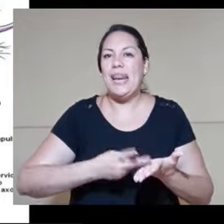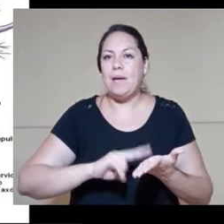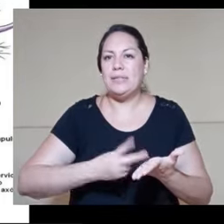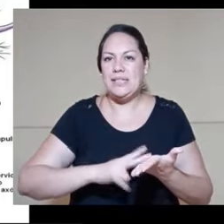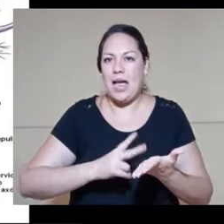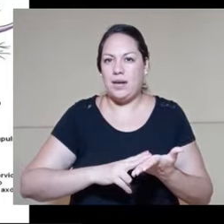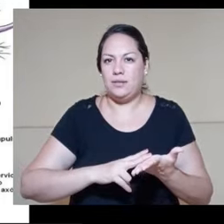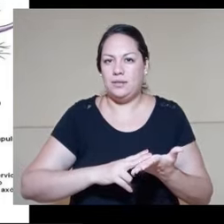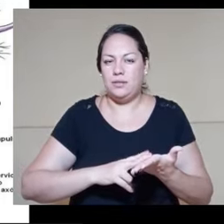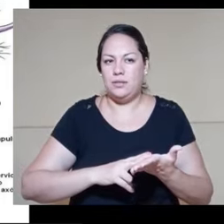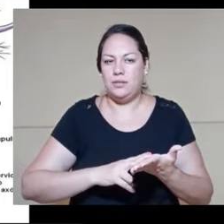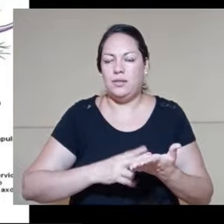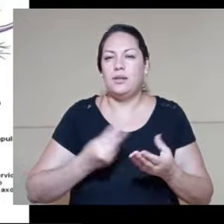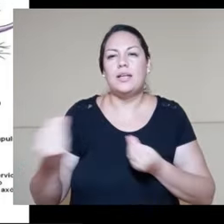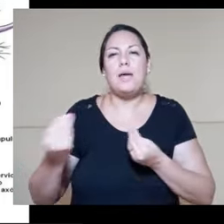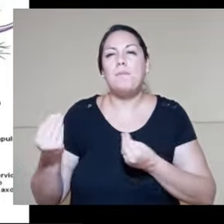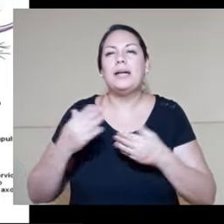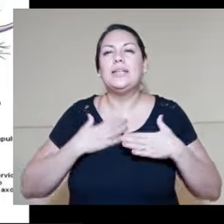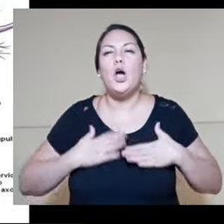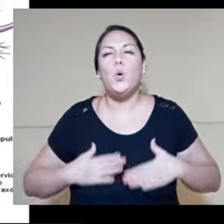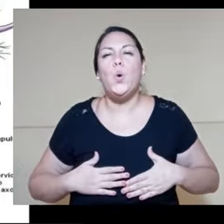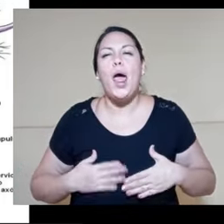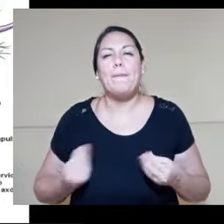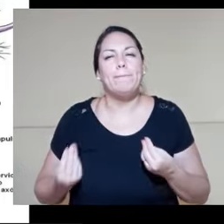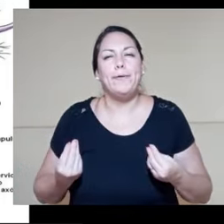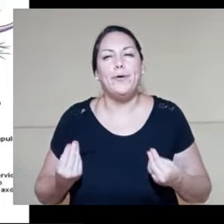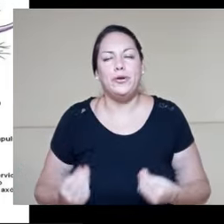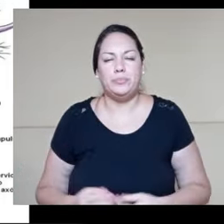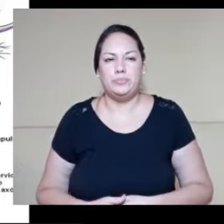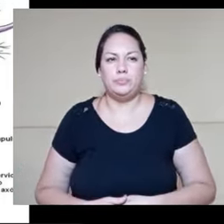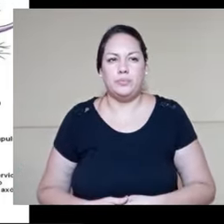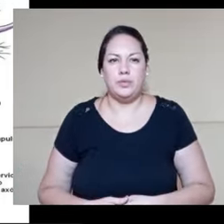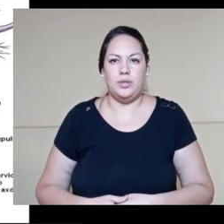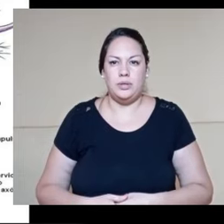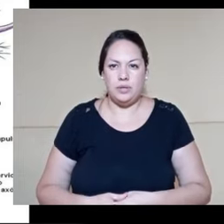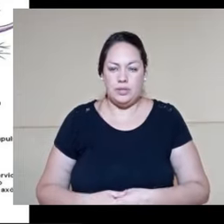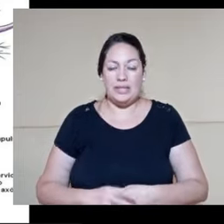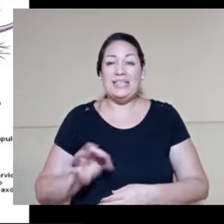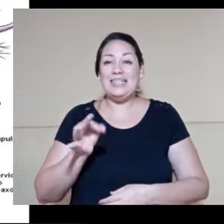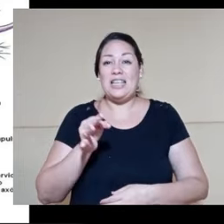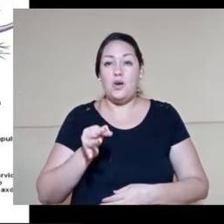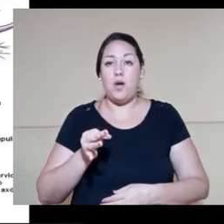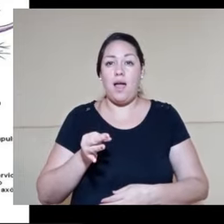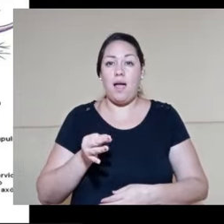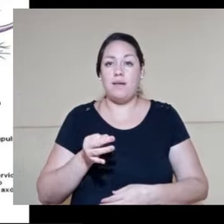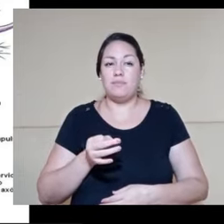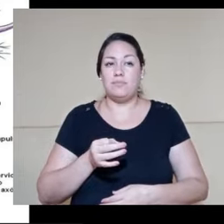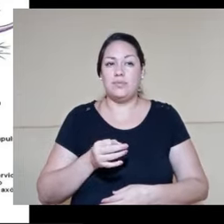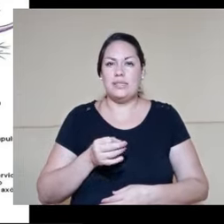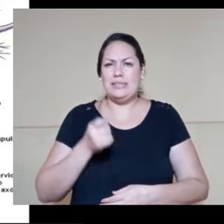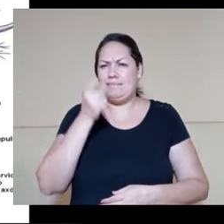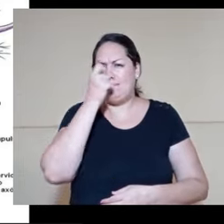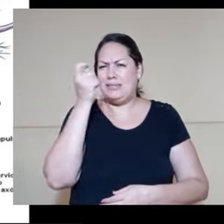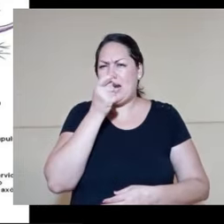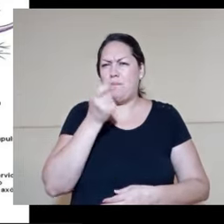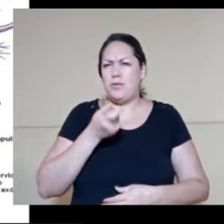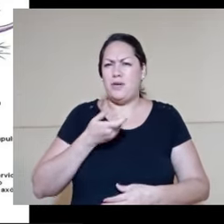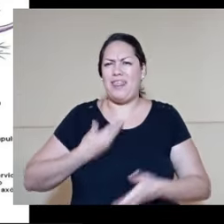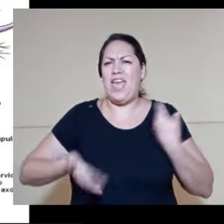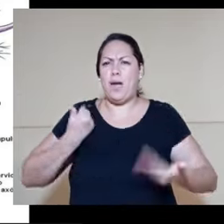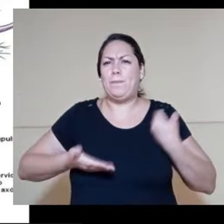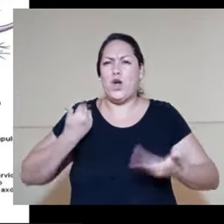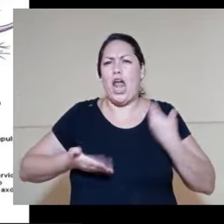¿Sí? Entonces, un epiléptico, ¿qué le pasa? Un epiléptico le pasa algo similar a esto. Se despolariza la célula